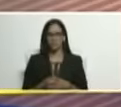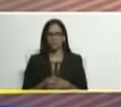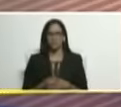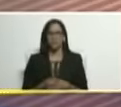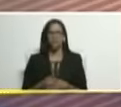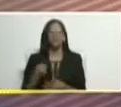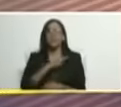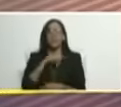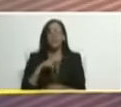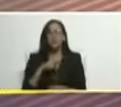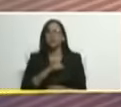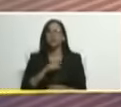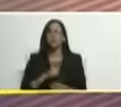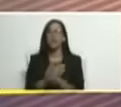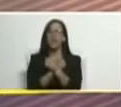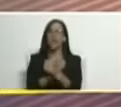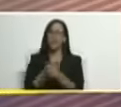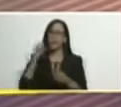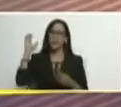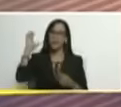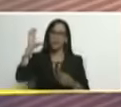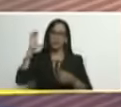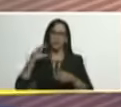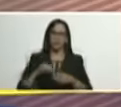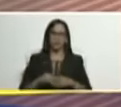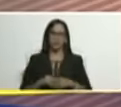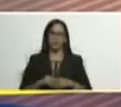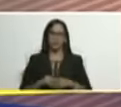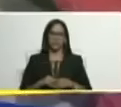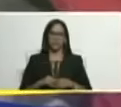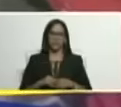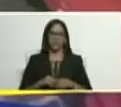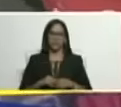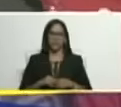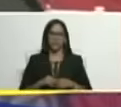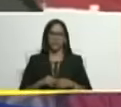Y nosotros somos el amor de la patria.